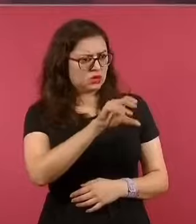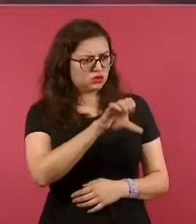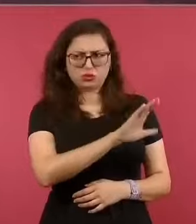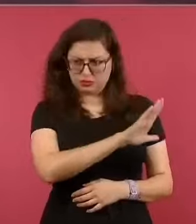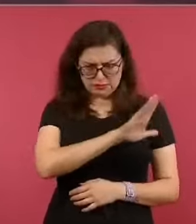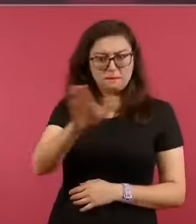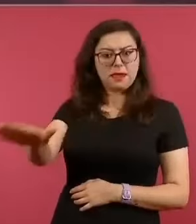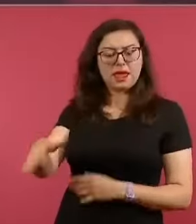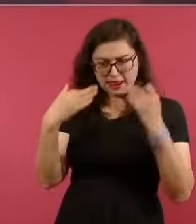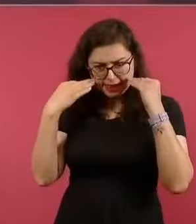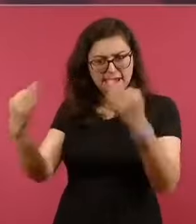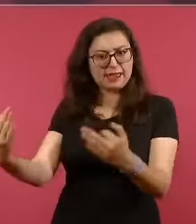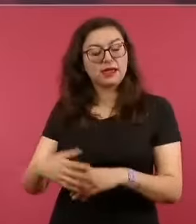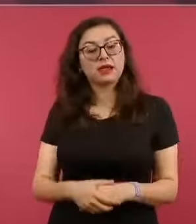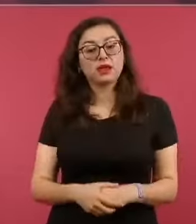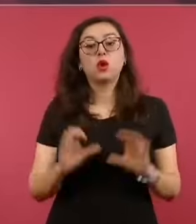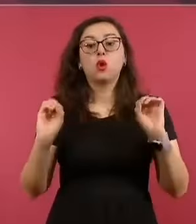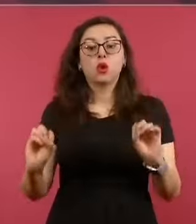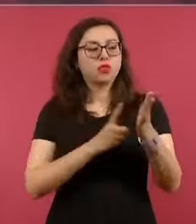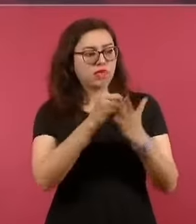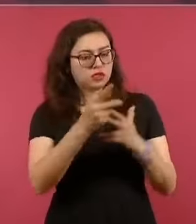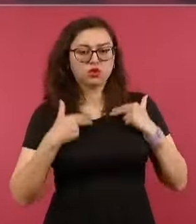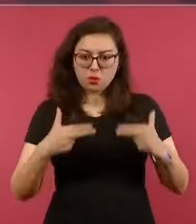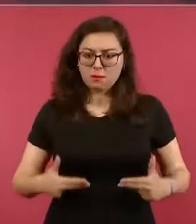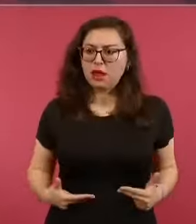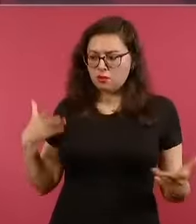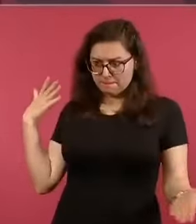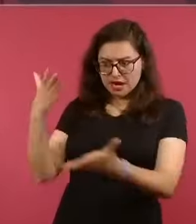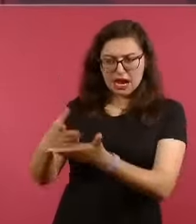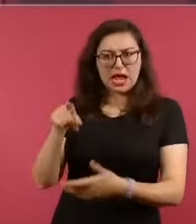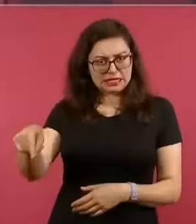o que vayan los de Derechos Humanos.